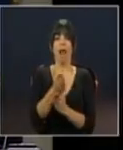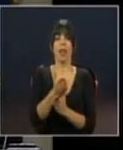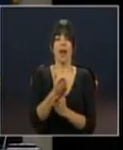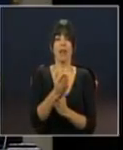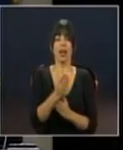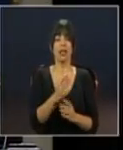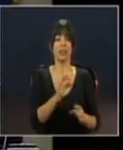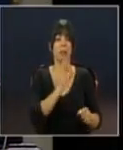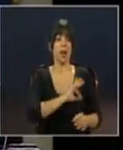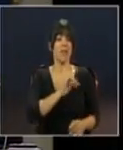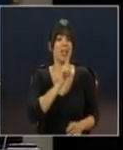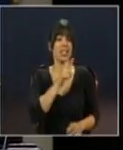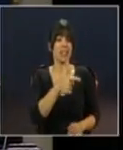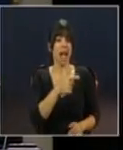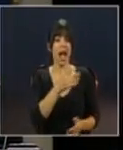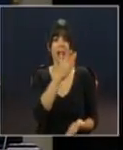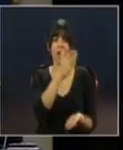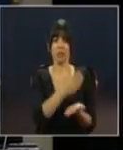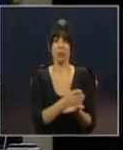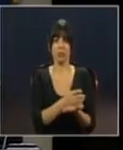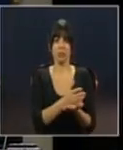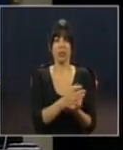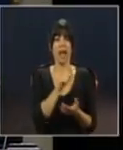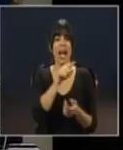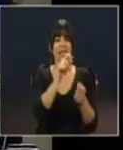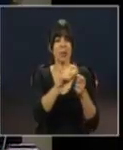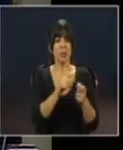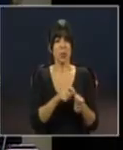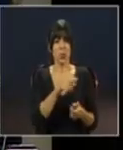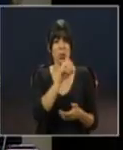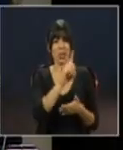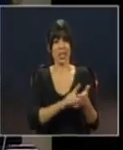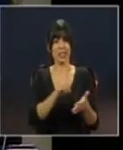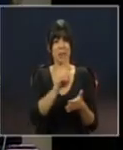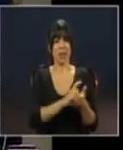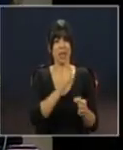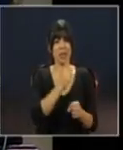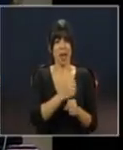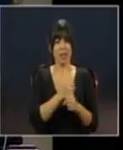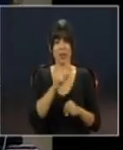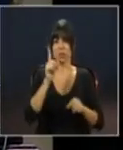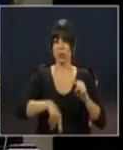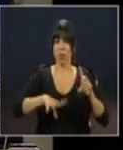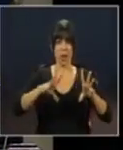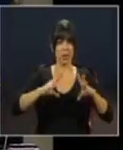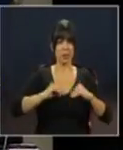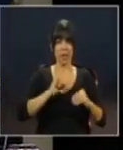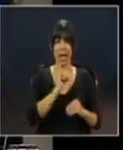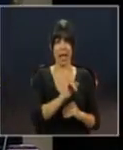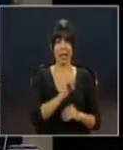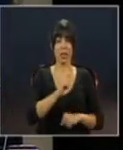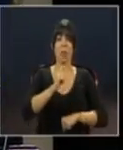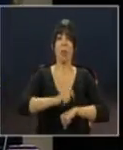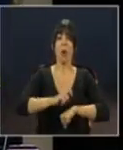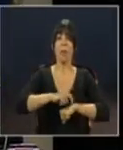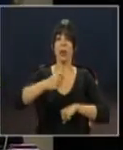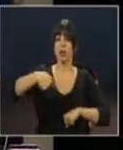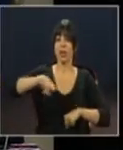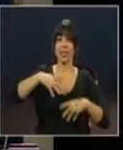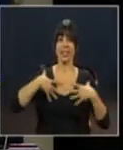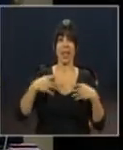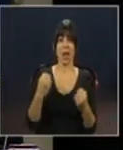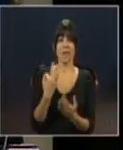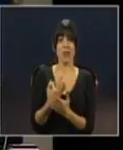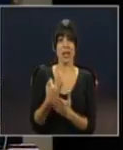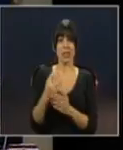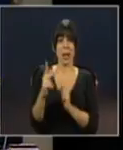beneficios excesivos que constituyen factores de discriminación laboral inadmisibles en momentos en que la salud financiera